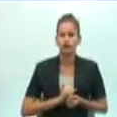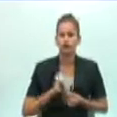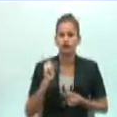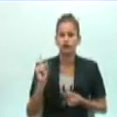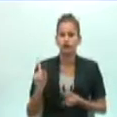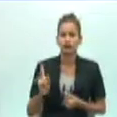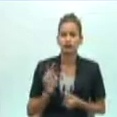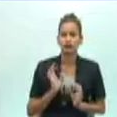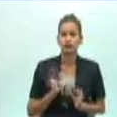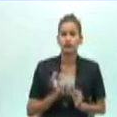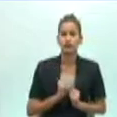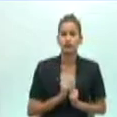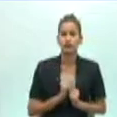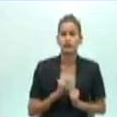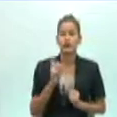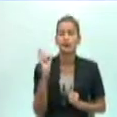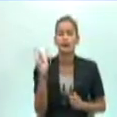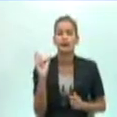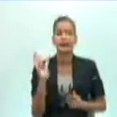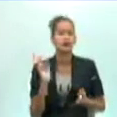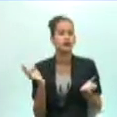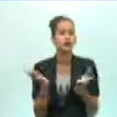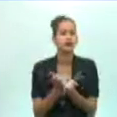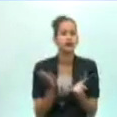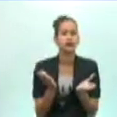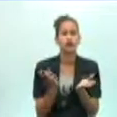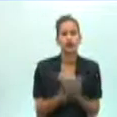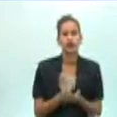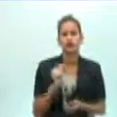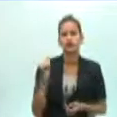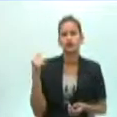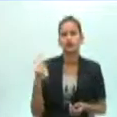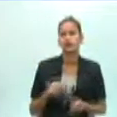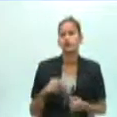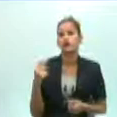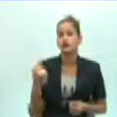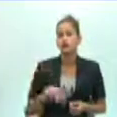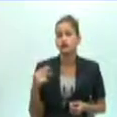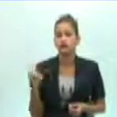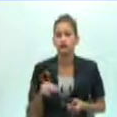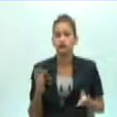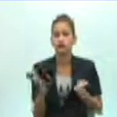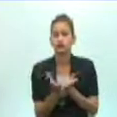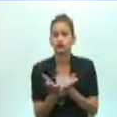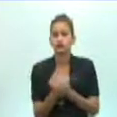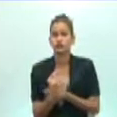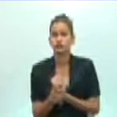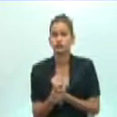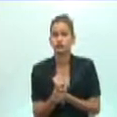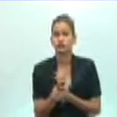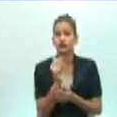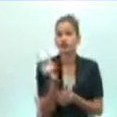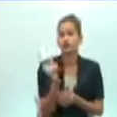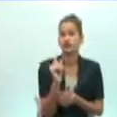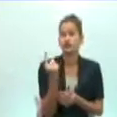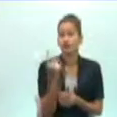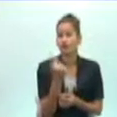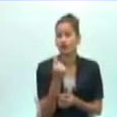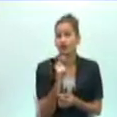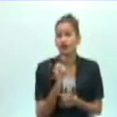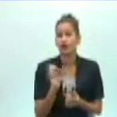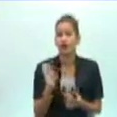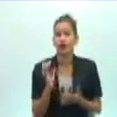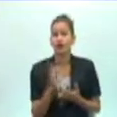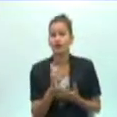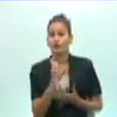hemos venido trabajando y ejercitando, no solamente acá, sino también en las escuelas con los docentes. Las